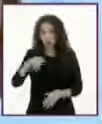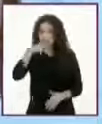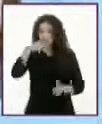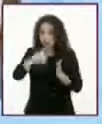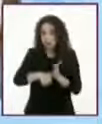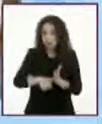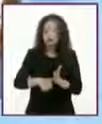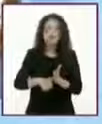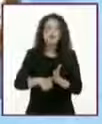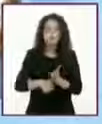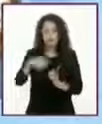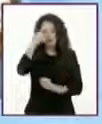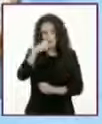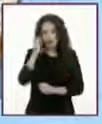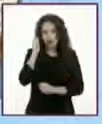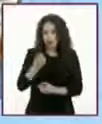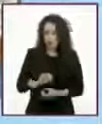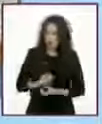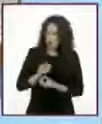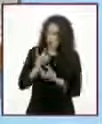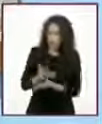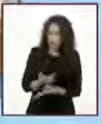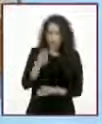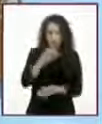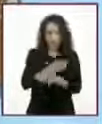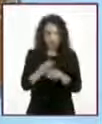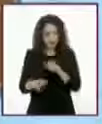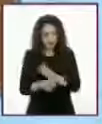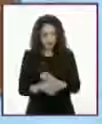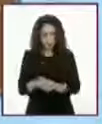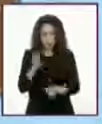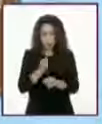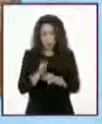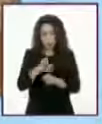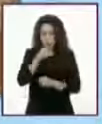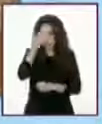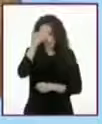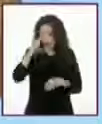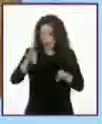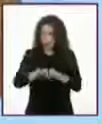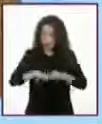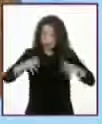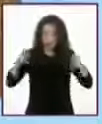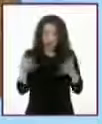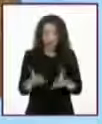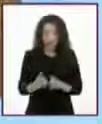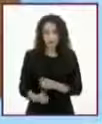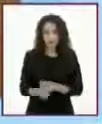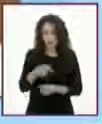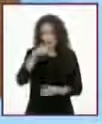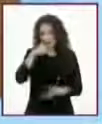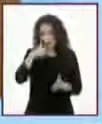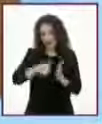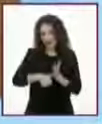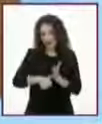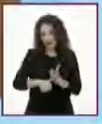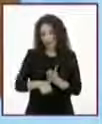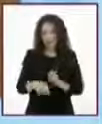expresar situaciones de este tipo. Conoce cómo elaborar una en este video. Este tipo de cartas